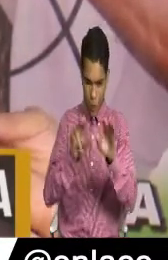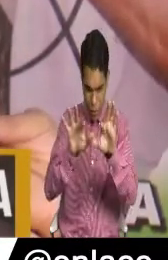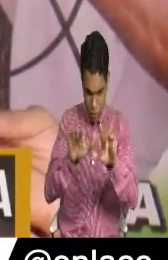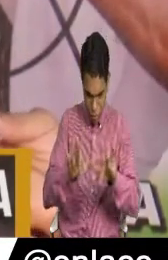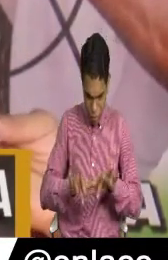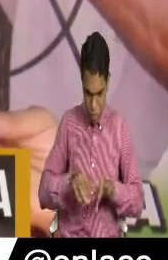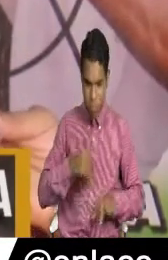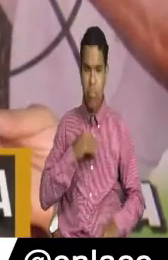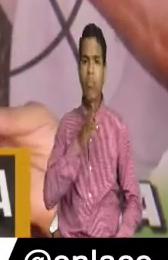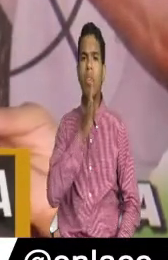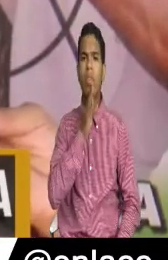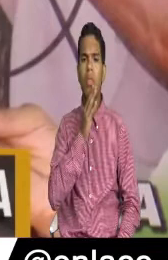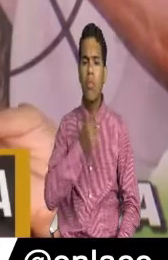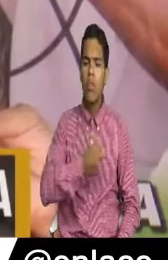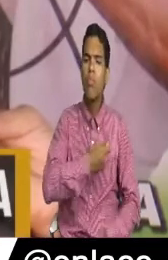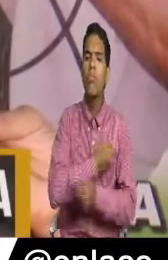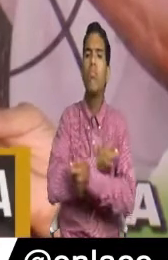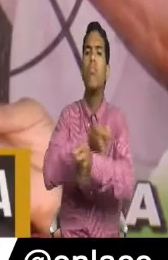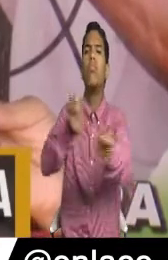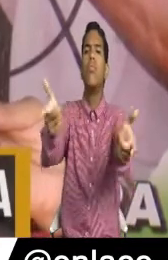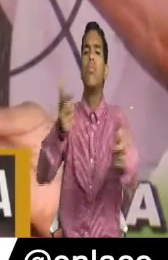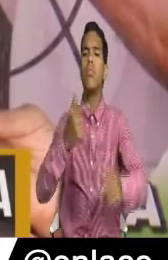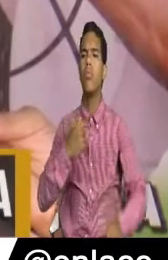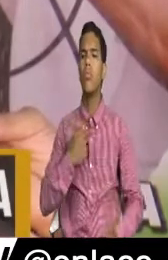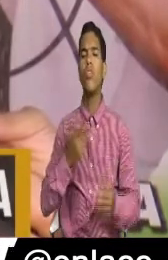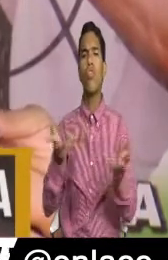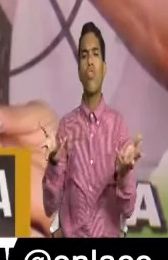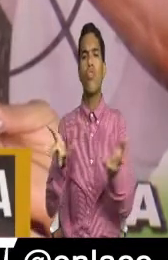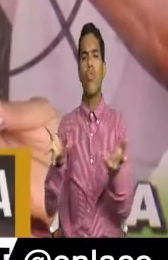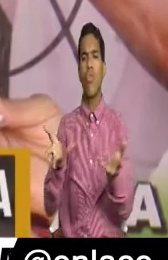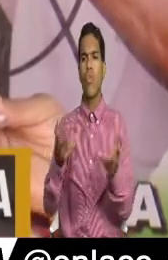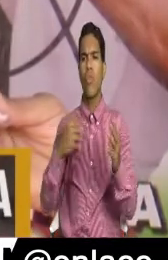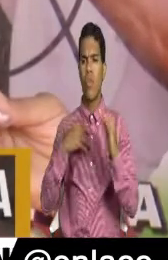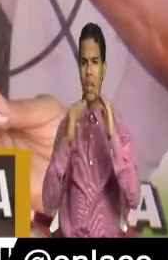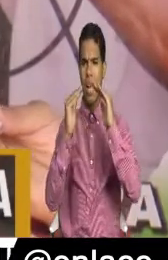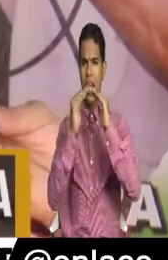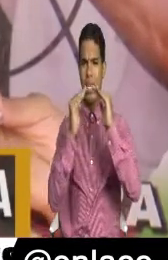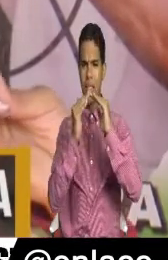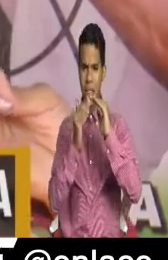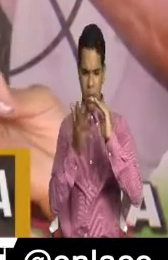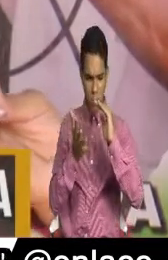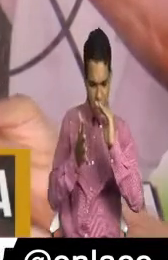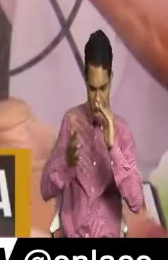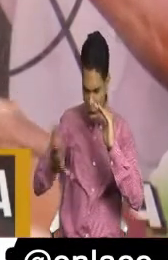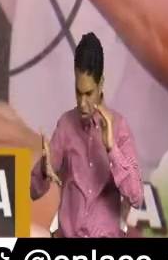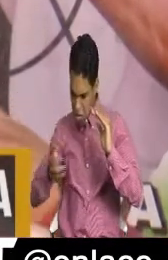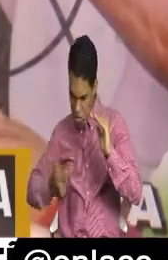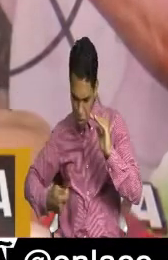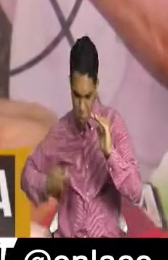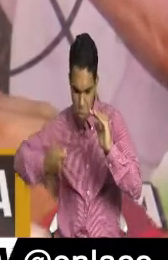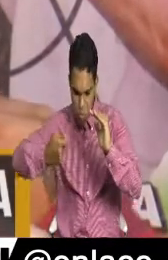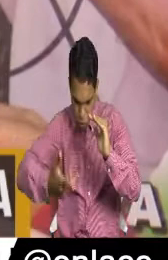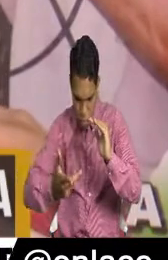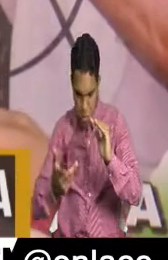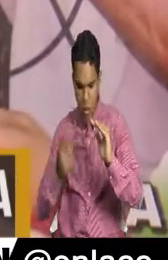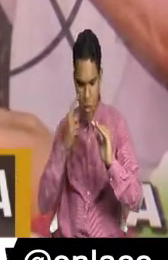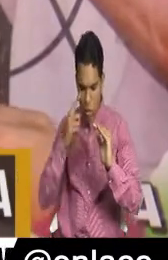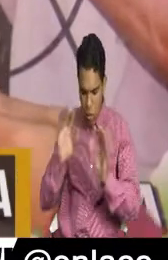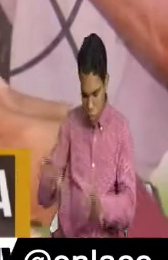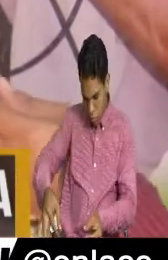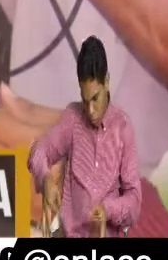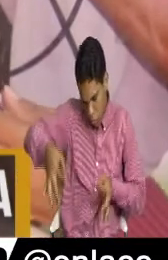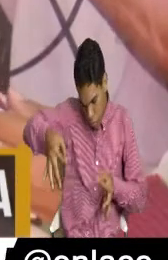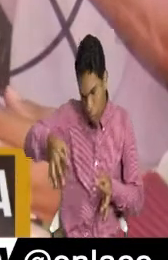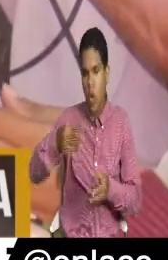tirado por las en inmediaciones de la casa de ella, su residencia, y que yo aparezco